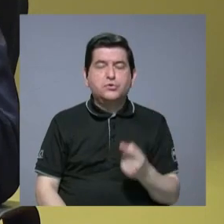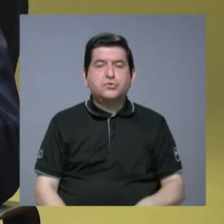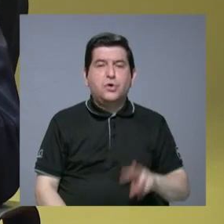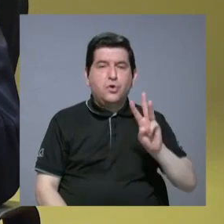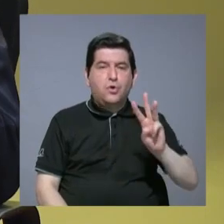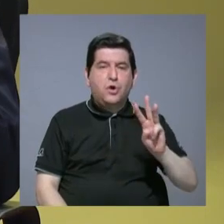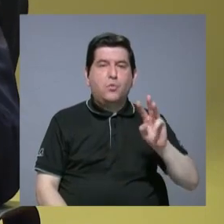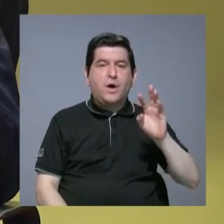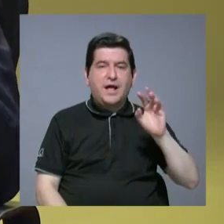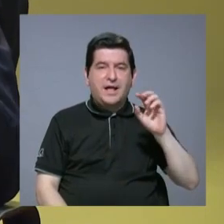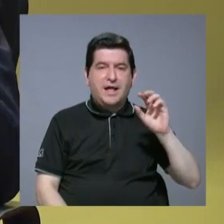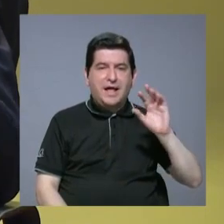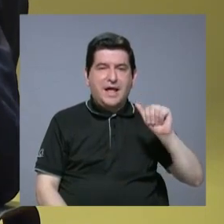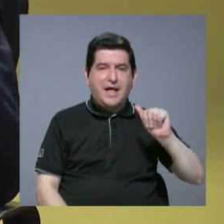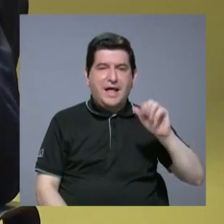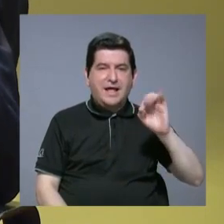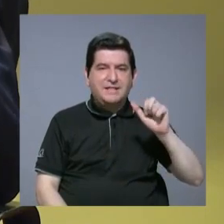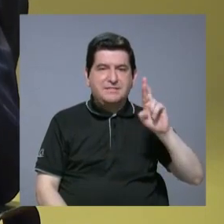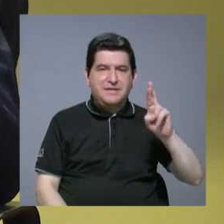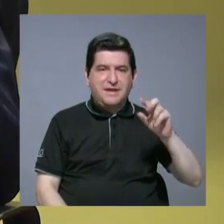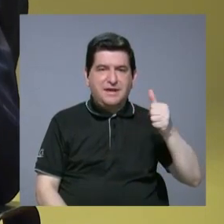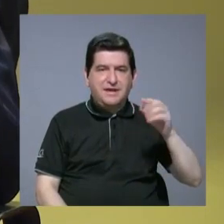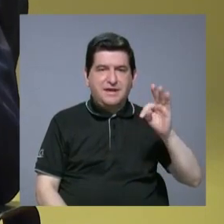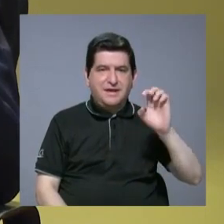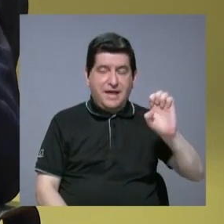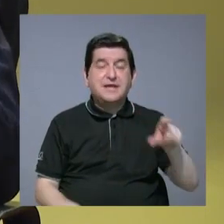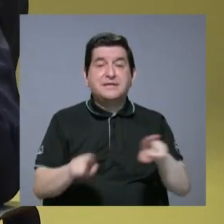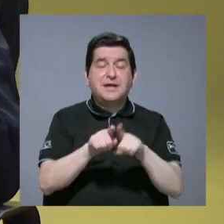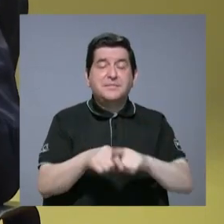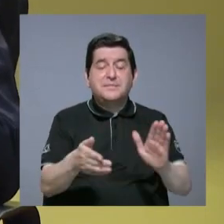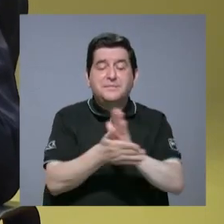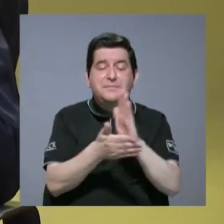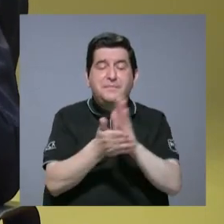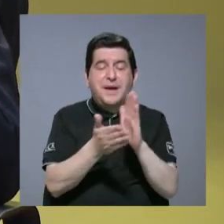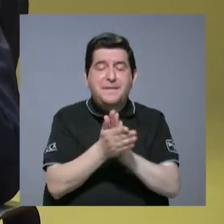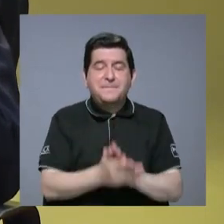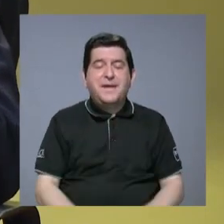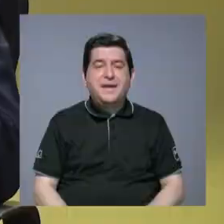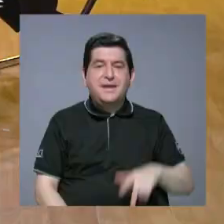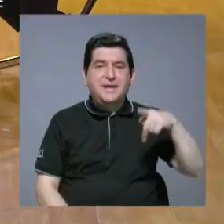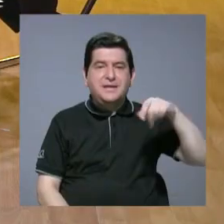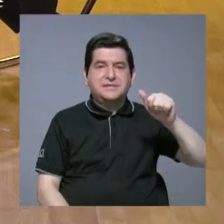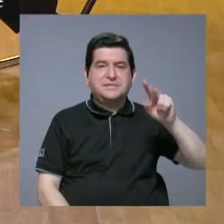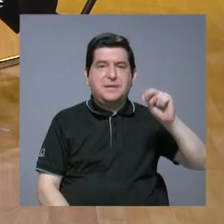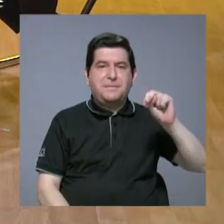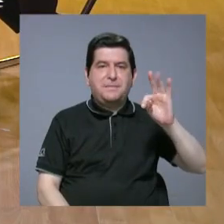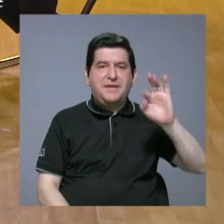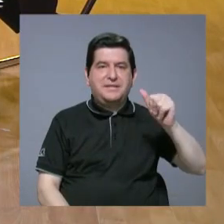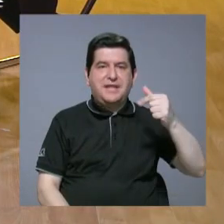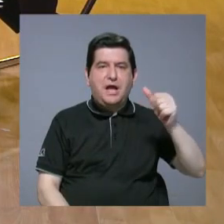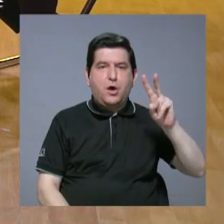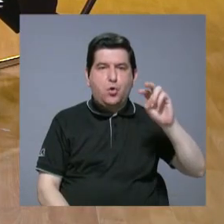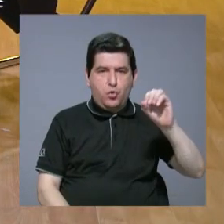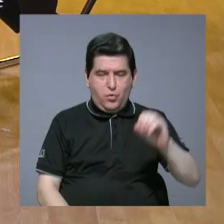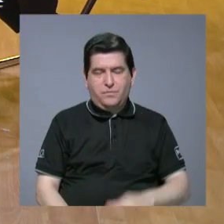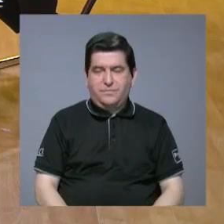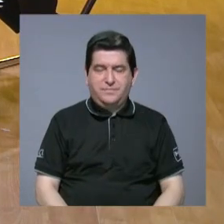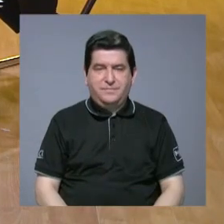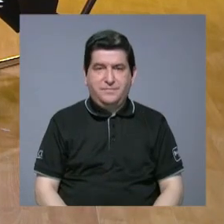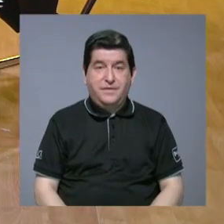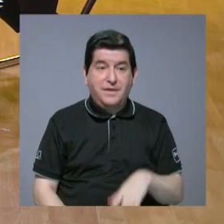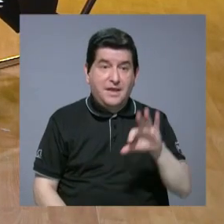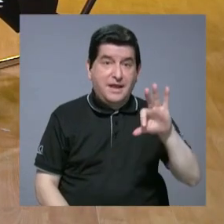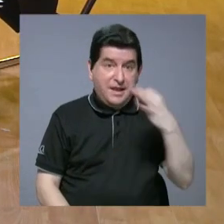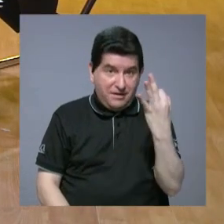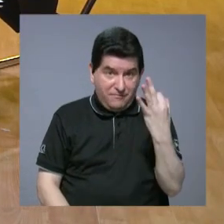también en lo que se conoció como los papeles del Pentágono, que fue una vez que se dieron a conocer, conste, el